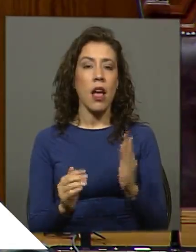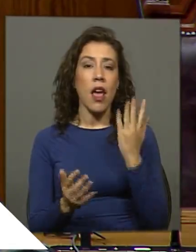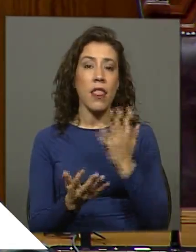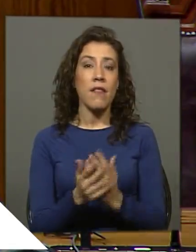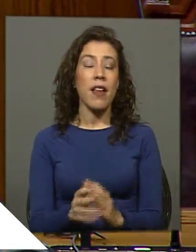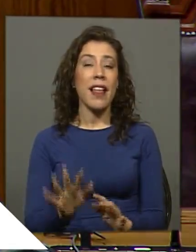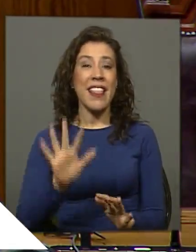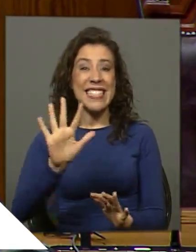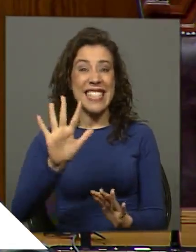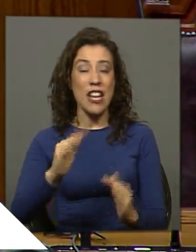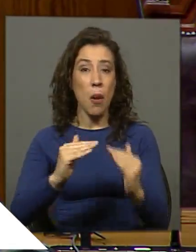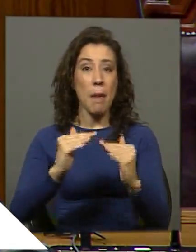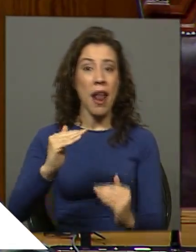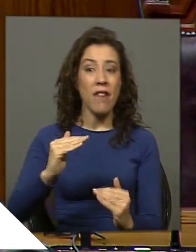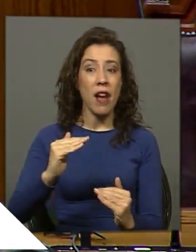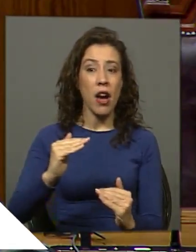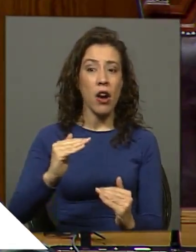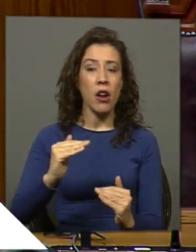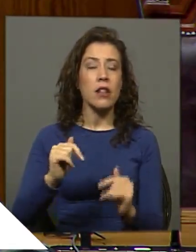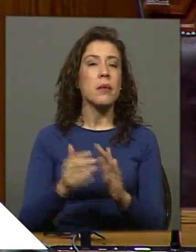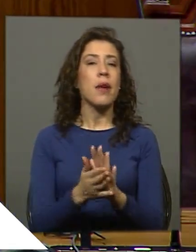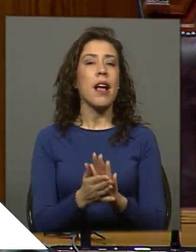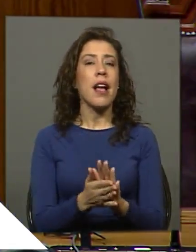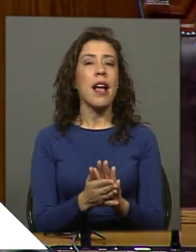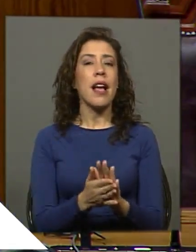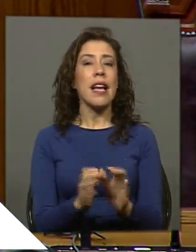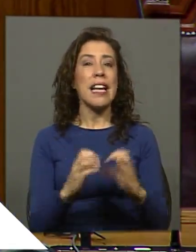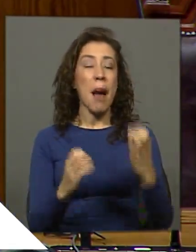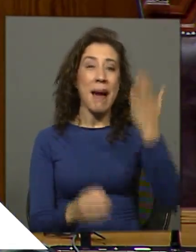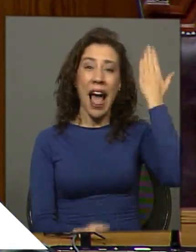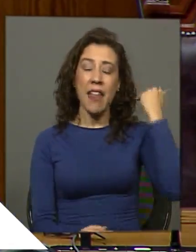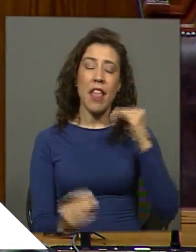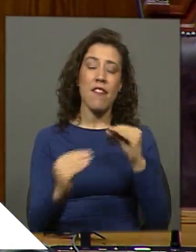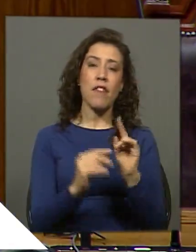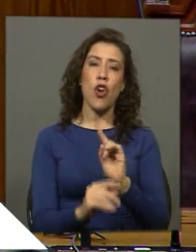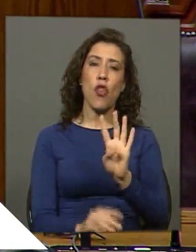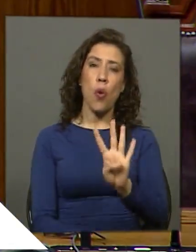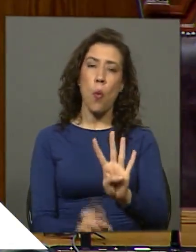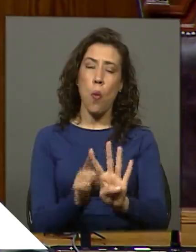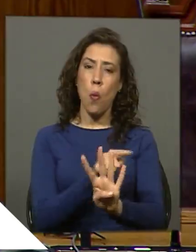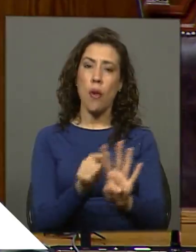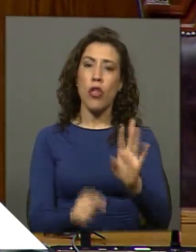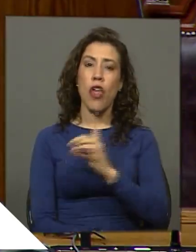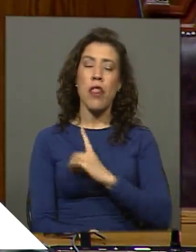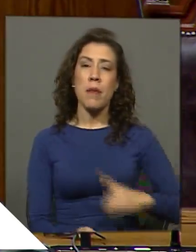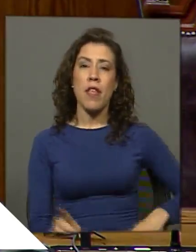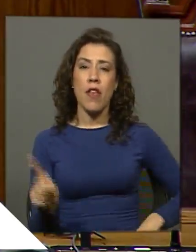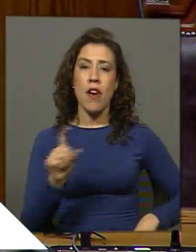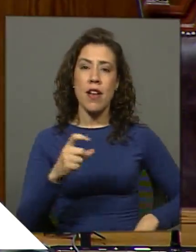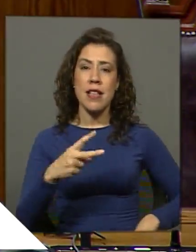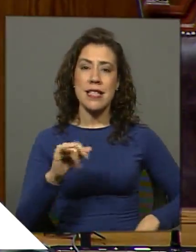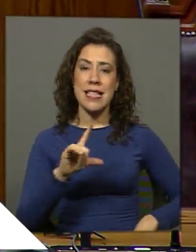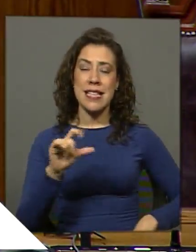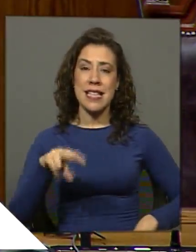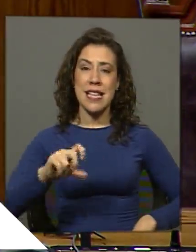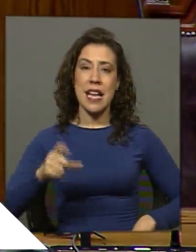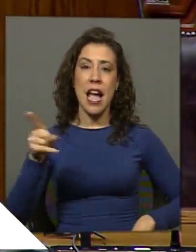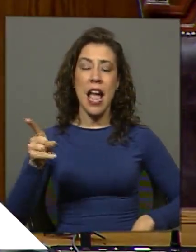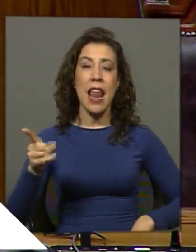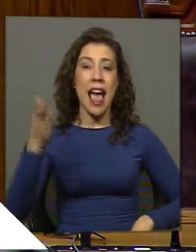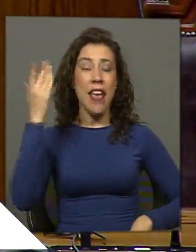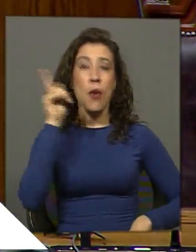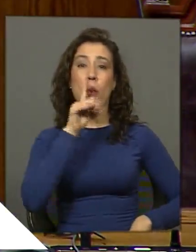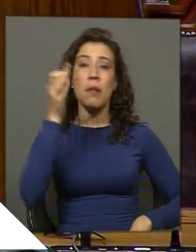cinco para abajo lo que salió de la cámara era de cuatro para abajo y si recordará el diputado Schilling pidió en la última